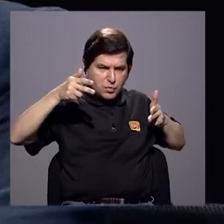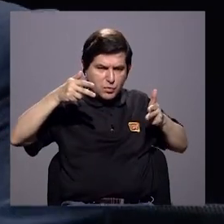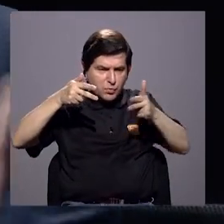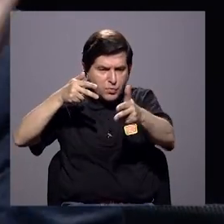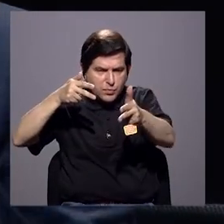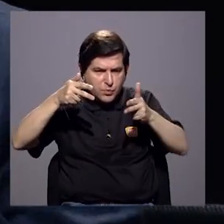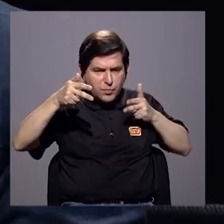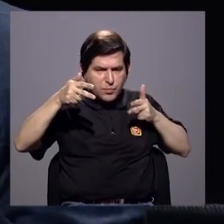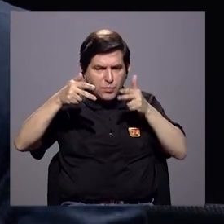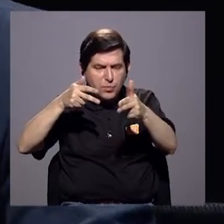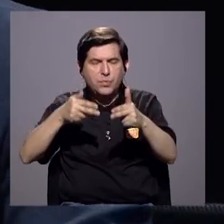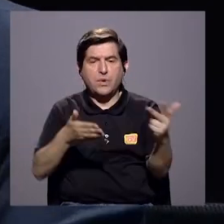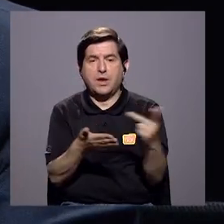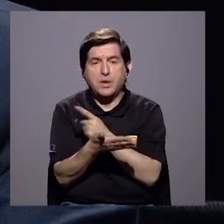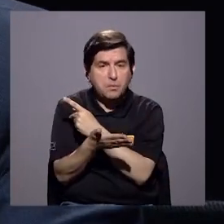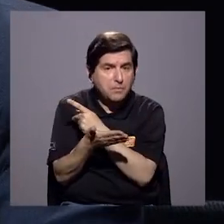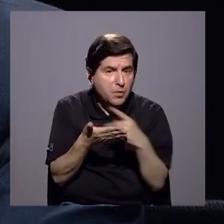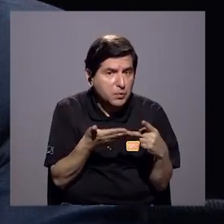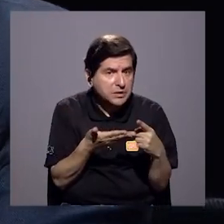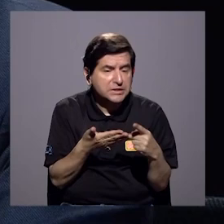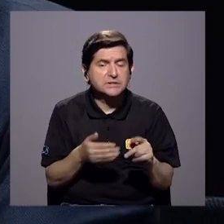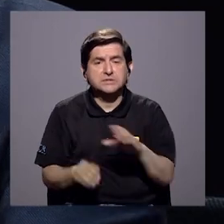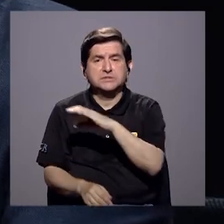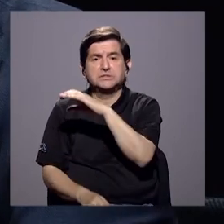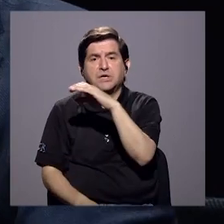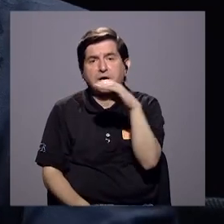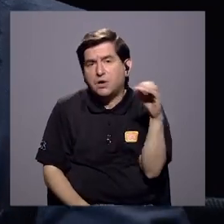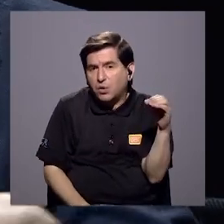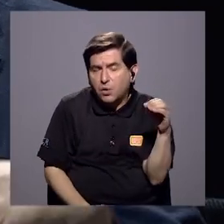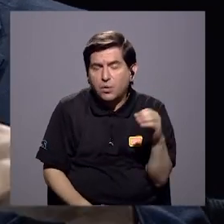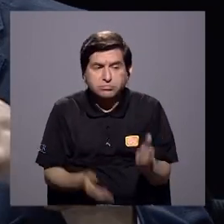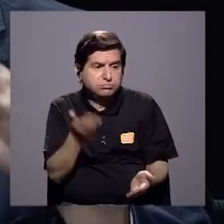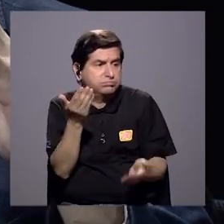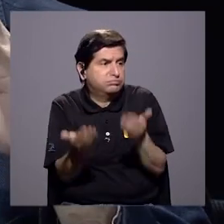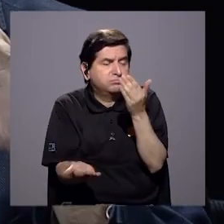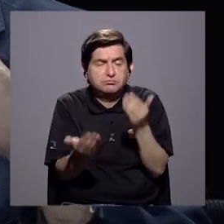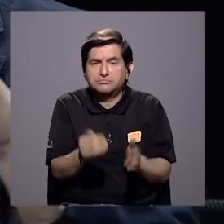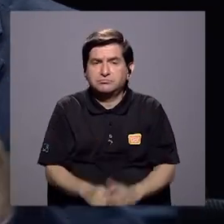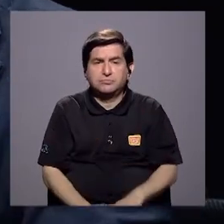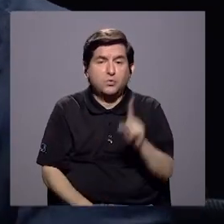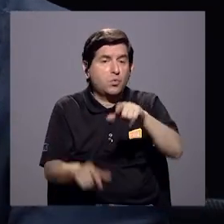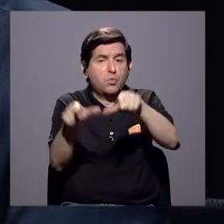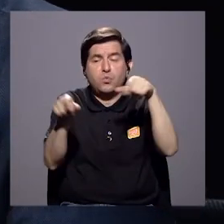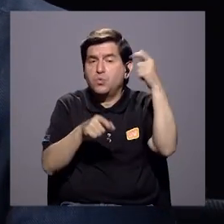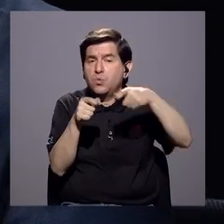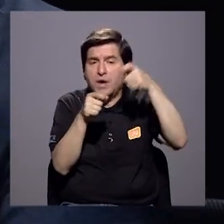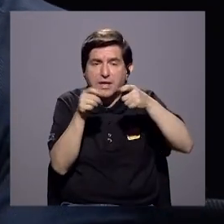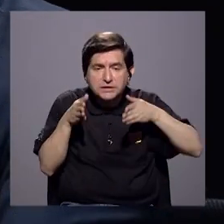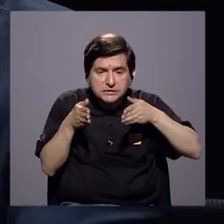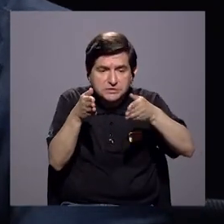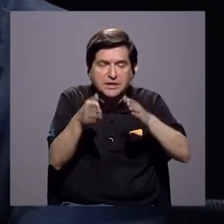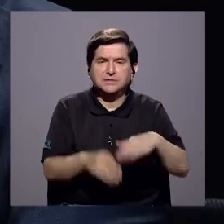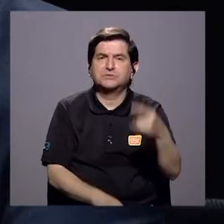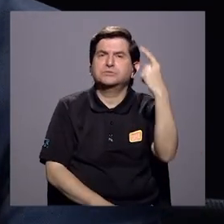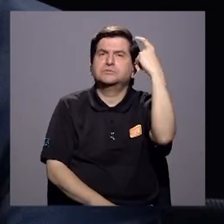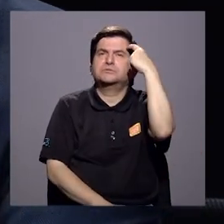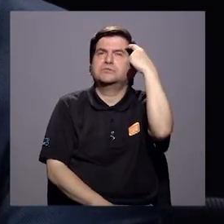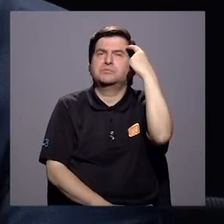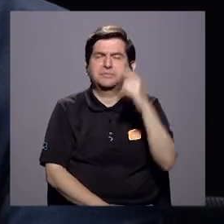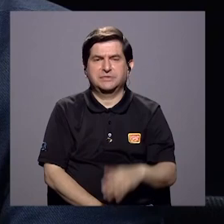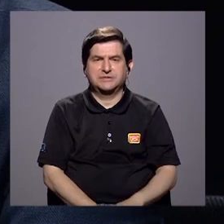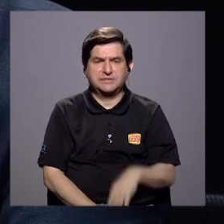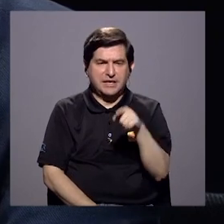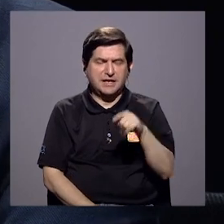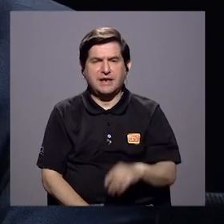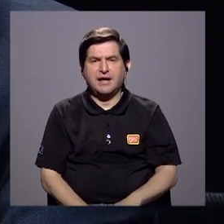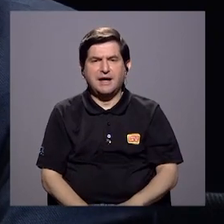una provincia que estén trabajando por la digamos que por algún punto específico pensemos lo cómo podría